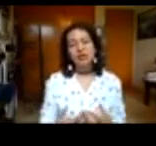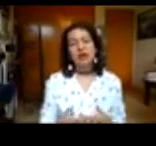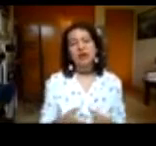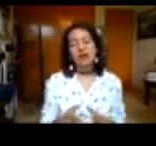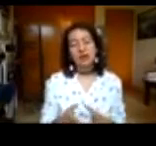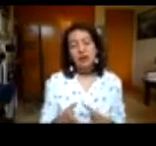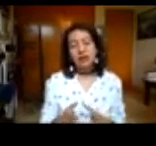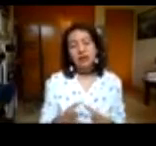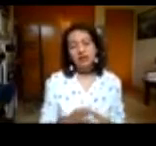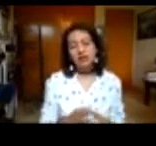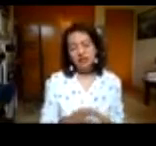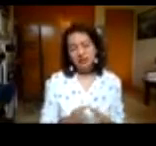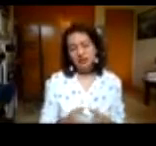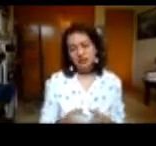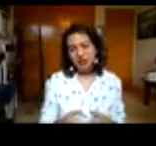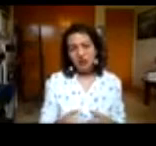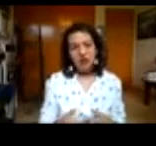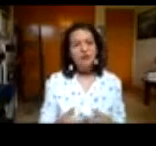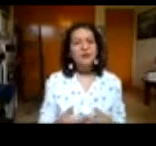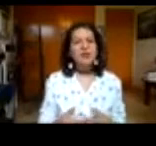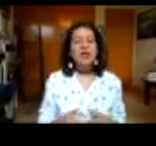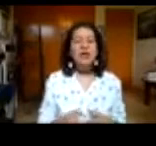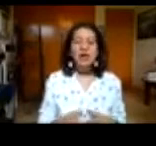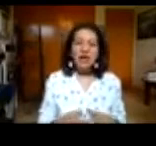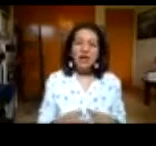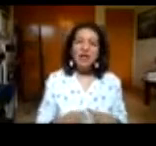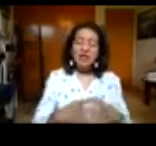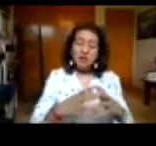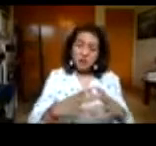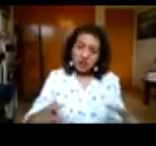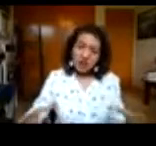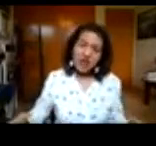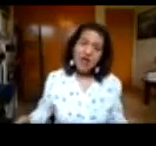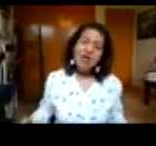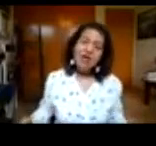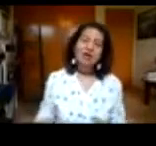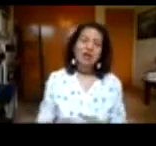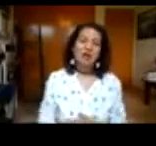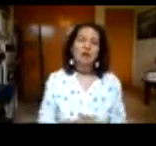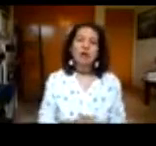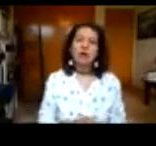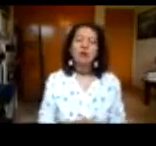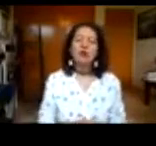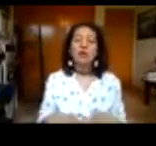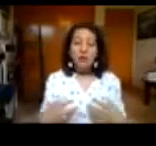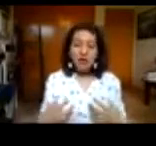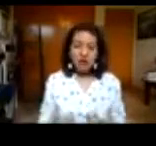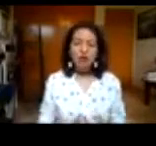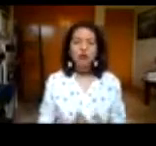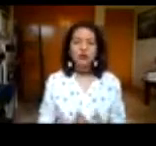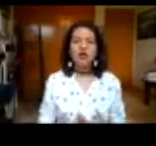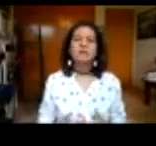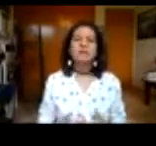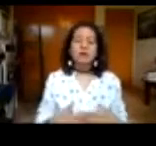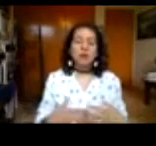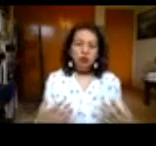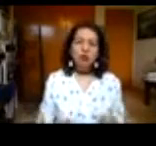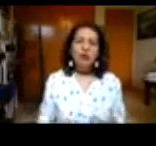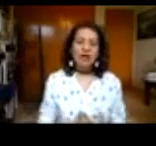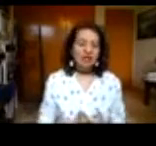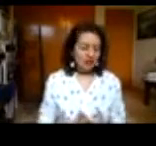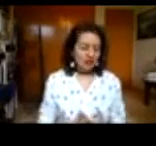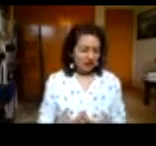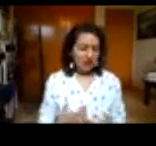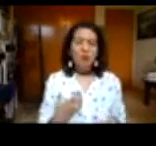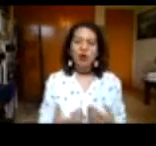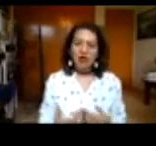que trabajan a través de las casas de gestión, la idea es generar una comunidad más robusta, mucho